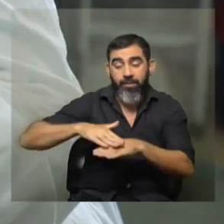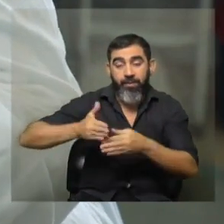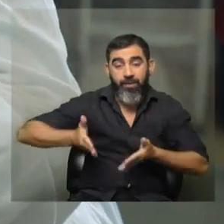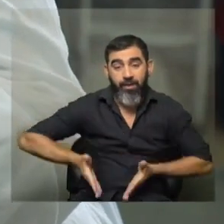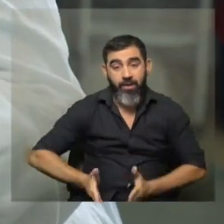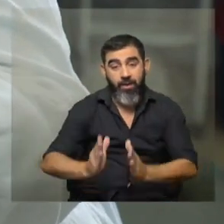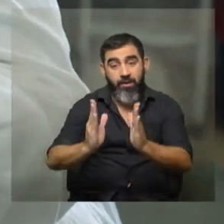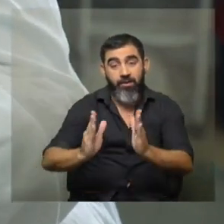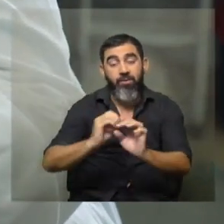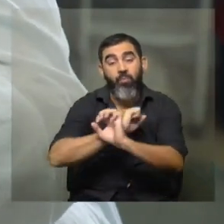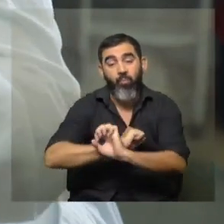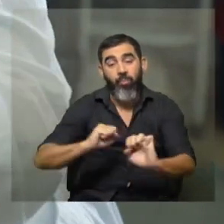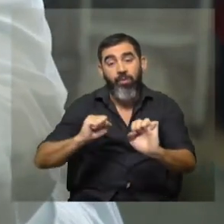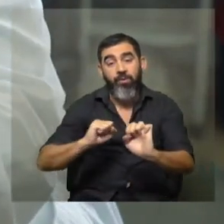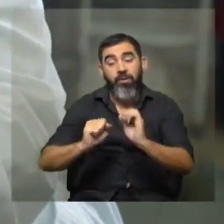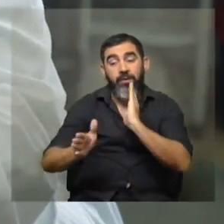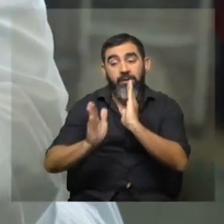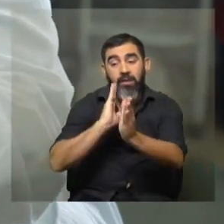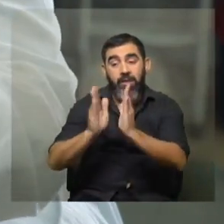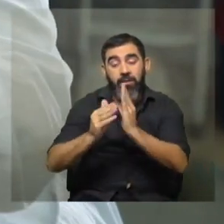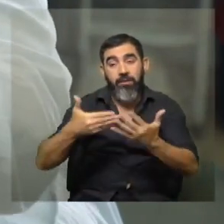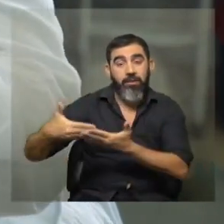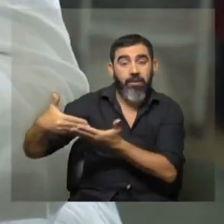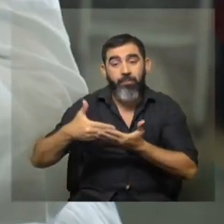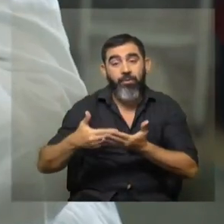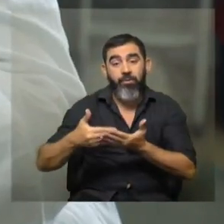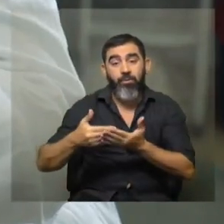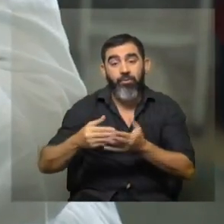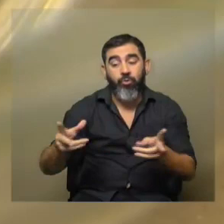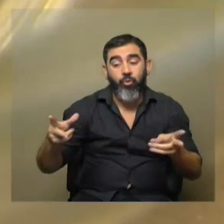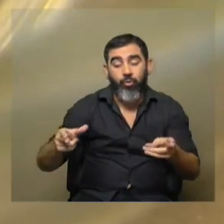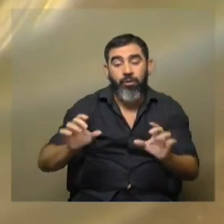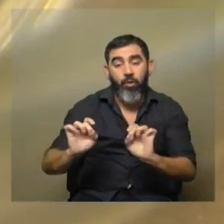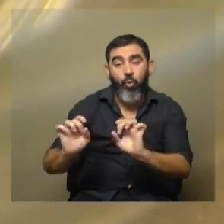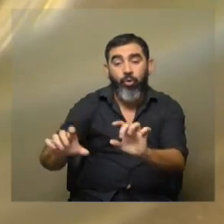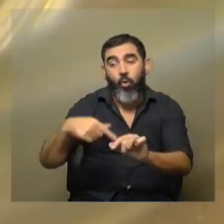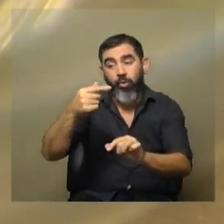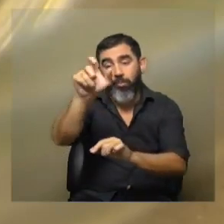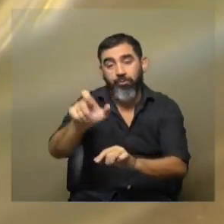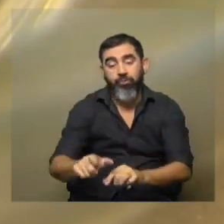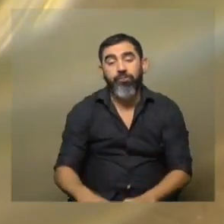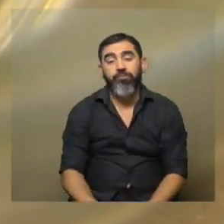esa manera podemos, en todo caso, tratar al bebé y cortar de esa manera la transmisión.